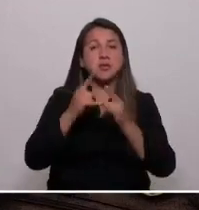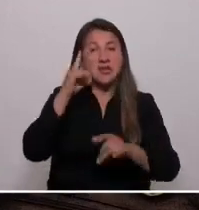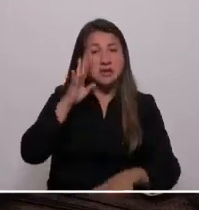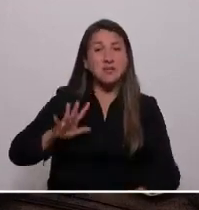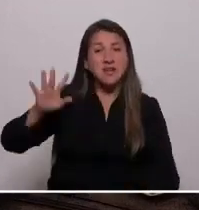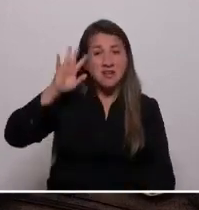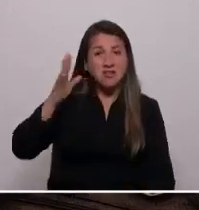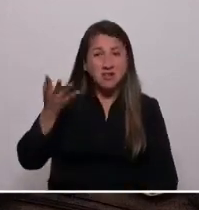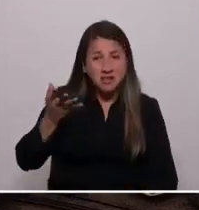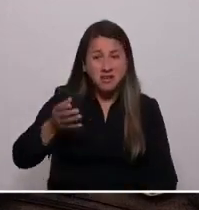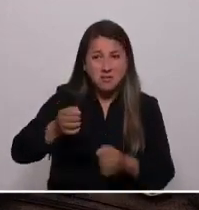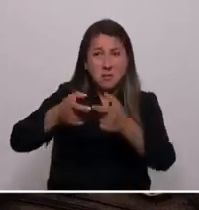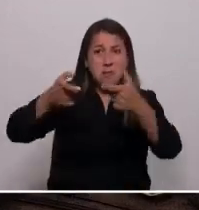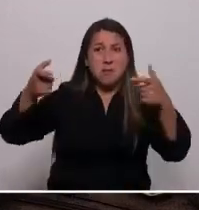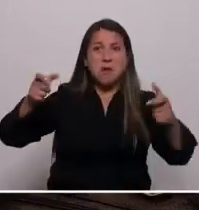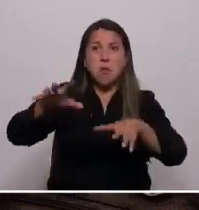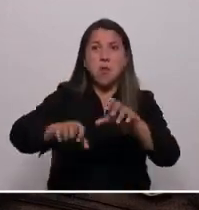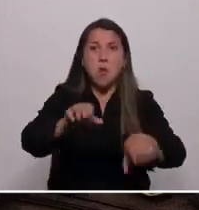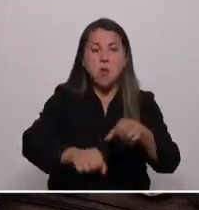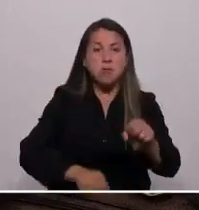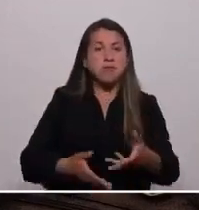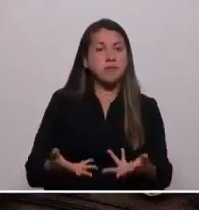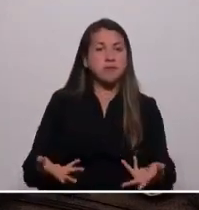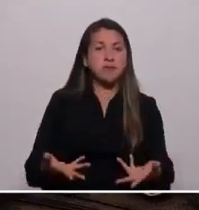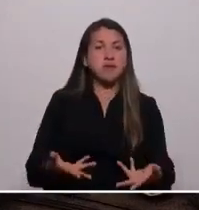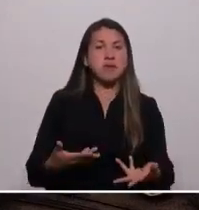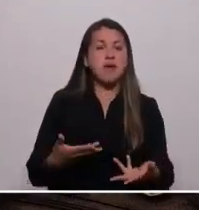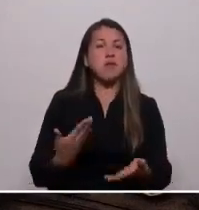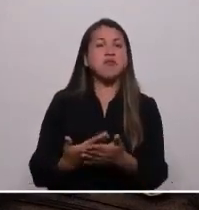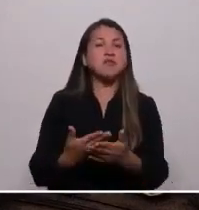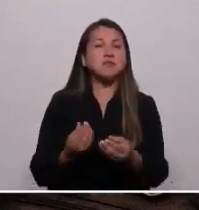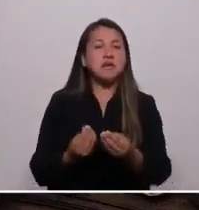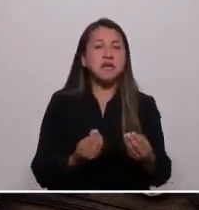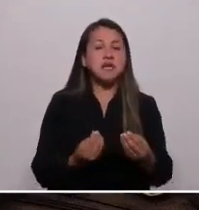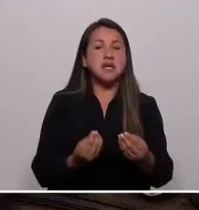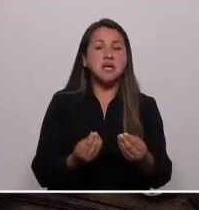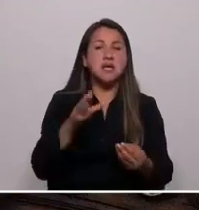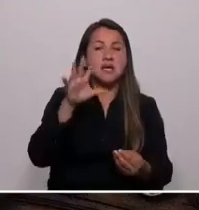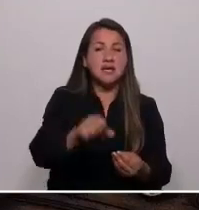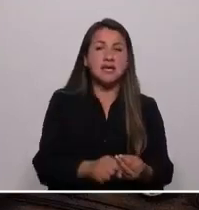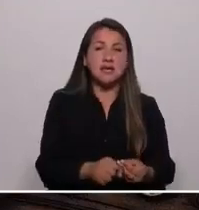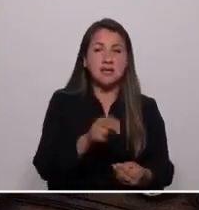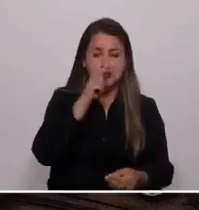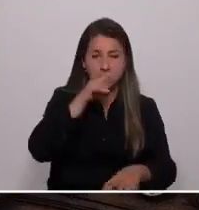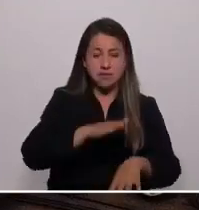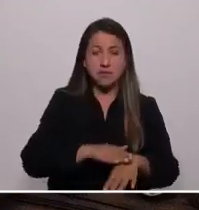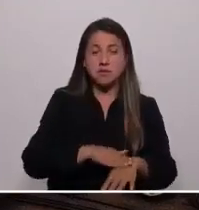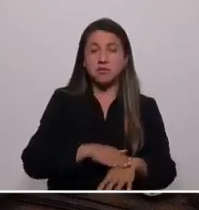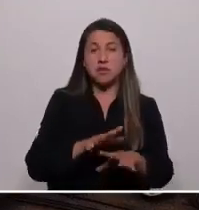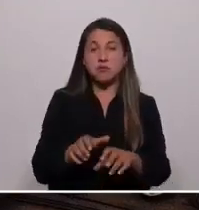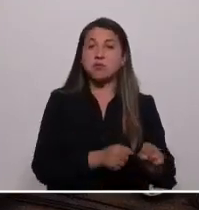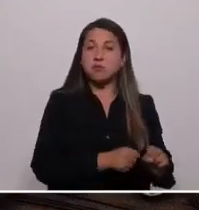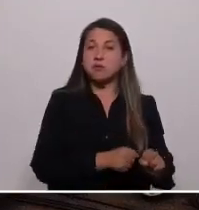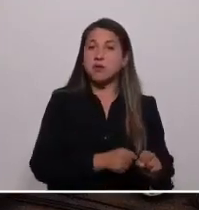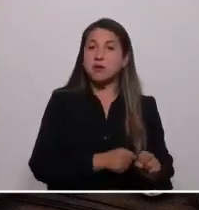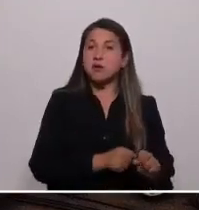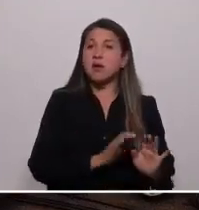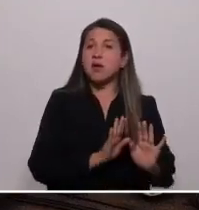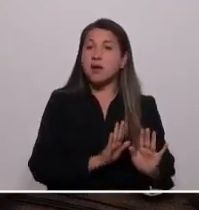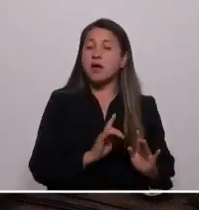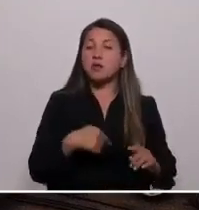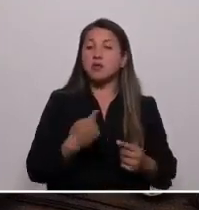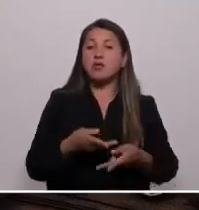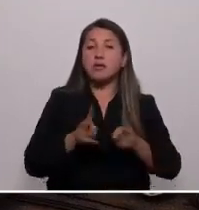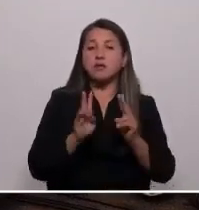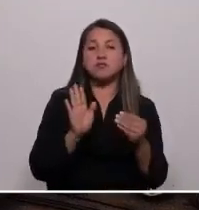crecimiento y el consumo basado en la acumulación y la apropiación una apropiación enraizada en nuestro derecho